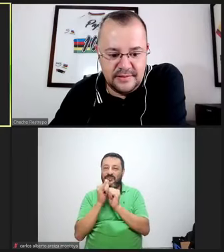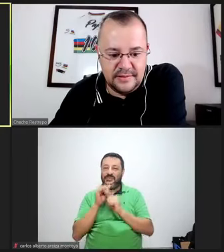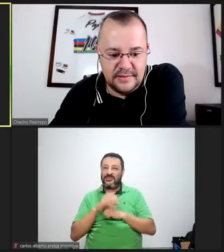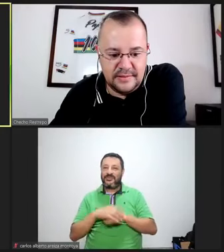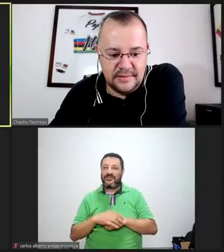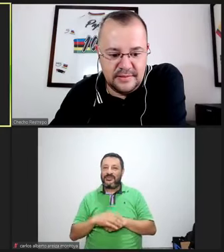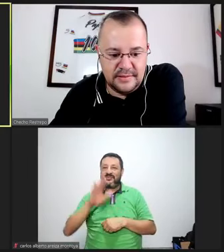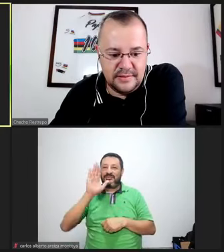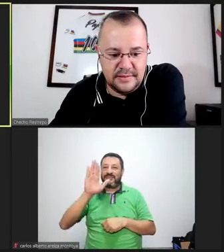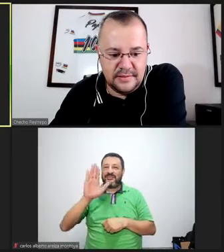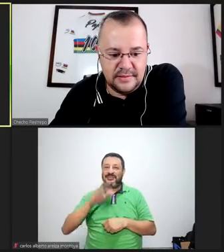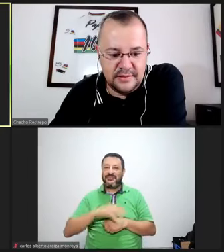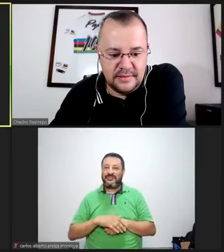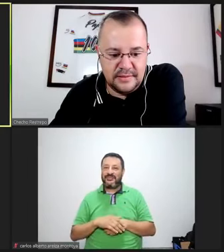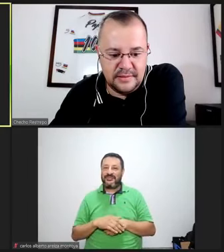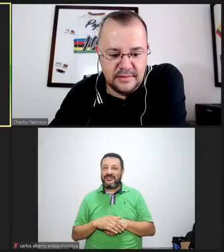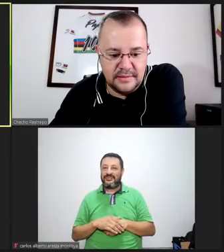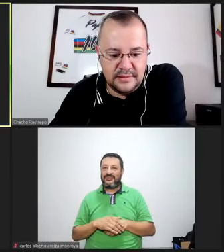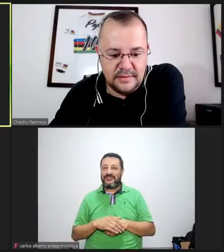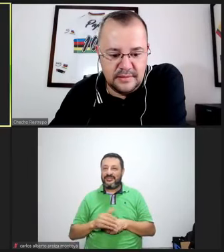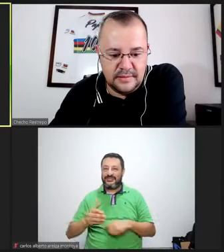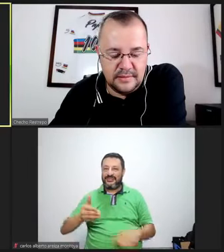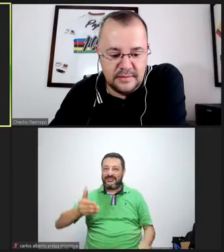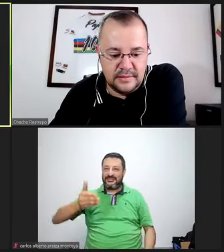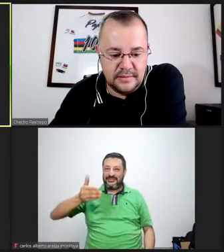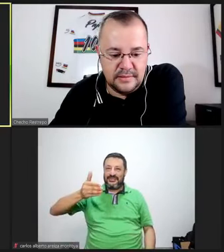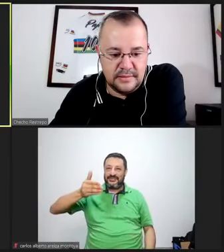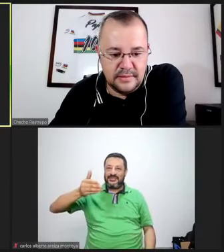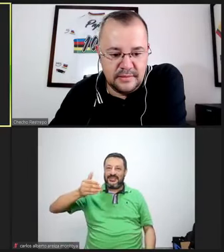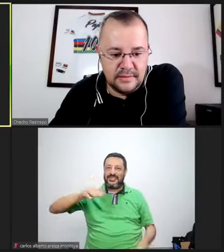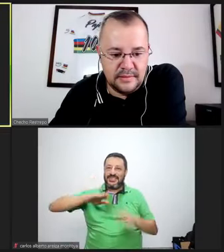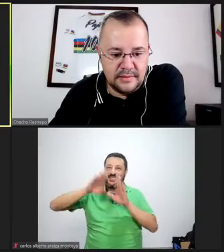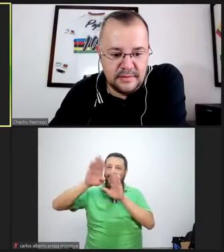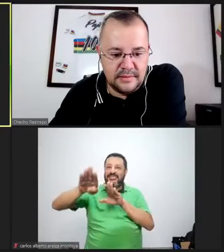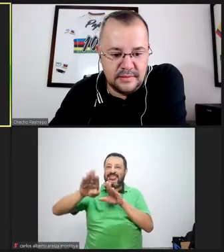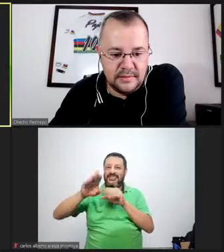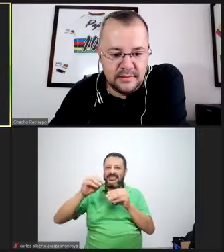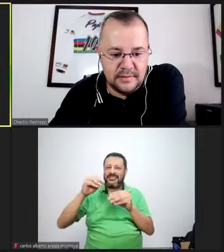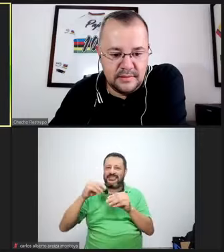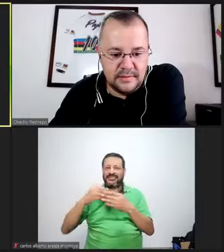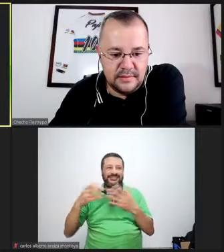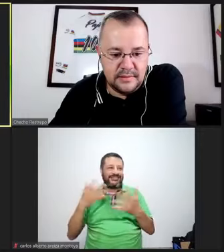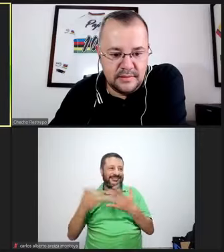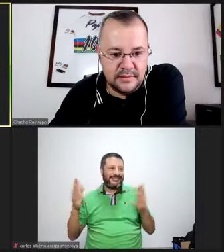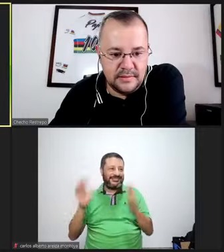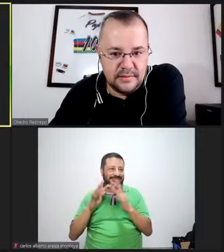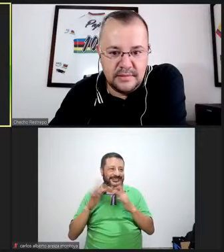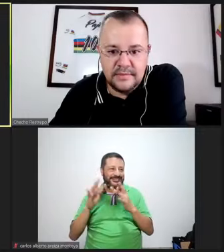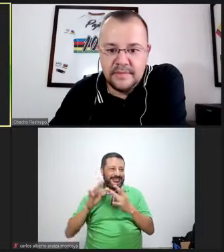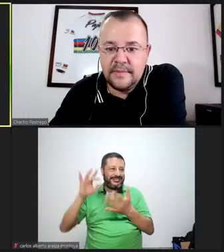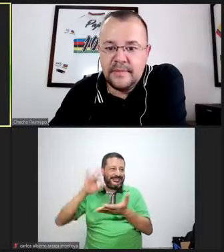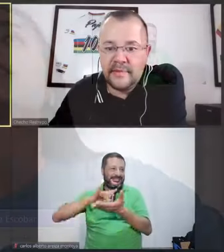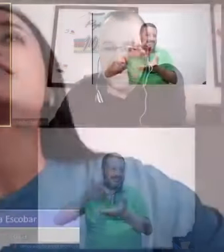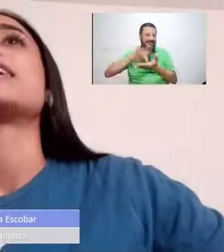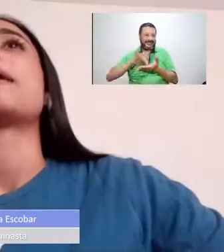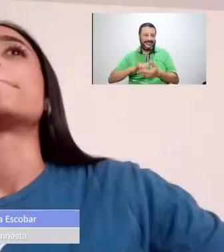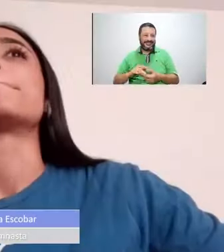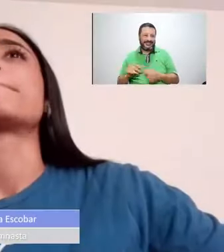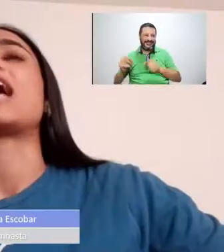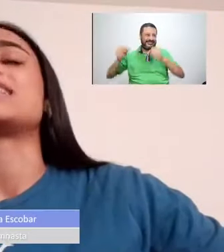me vieron pues como crecer y yo representé al INDER en muchísimas competencias que hacían como de